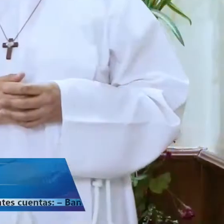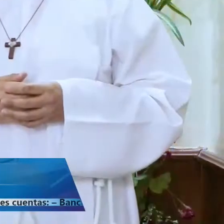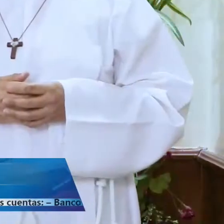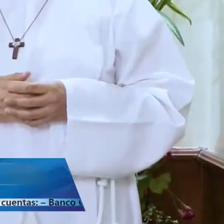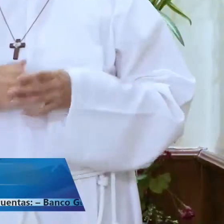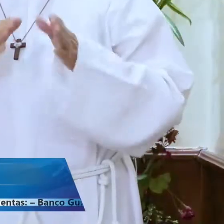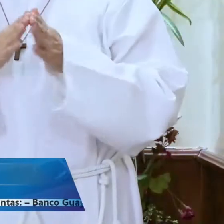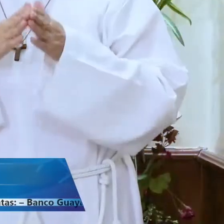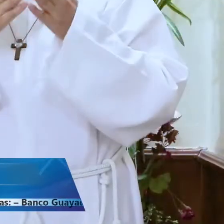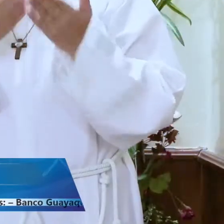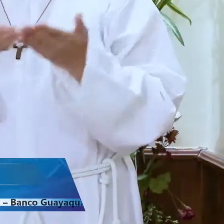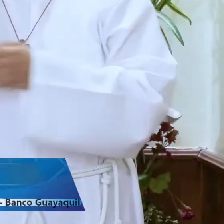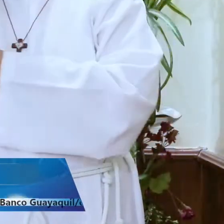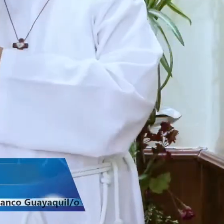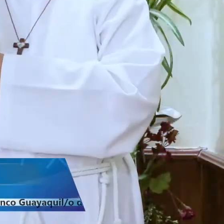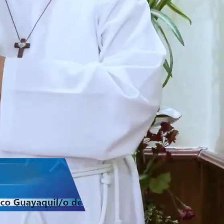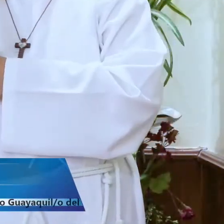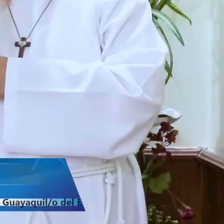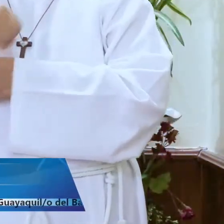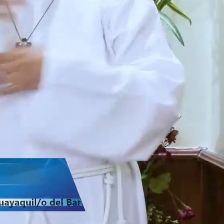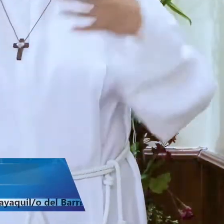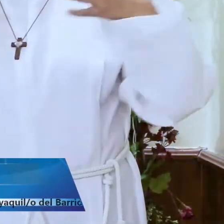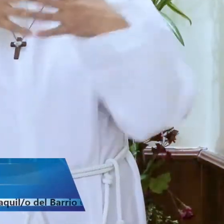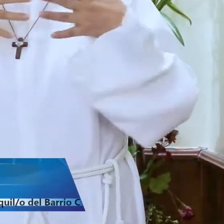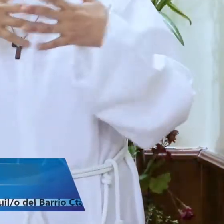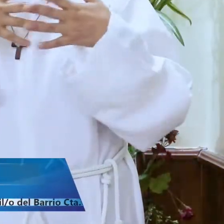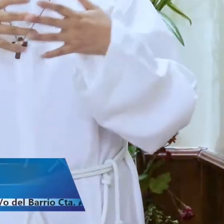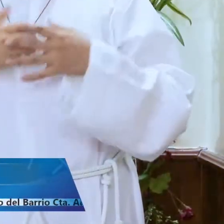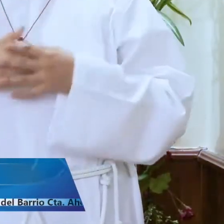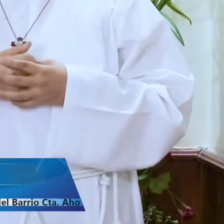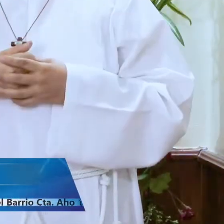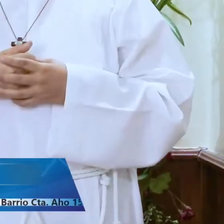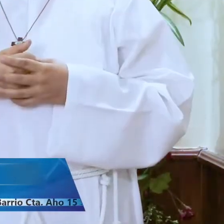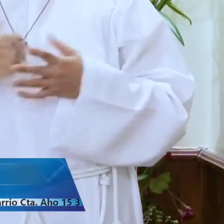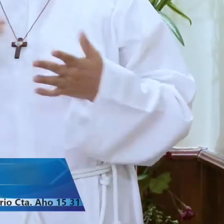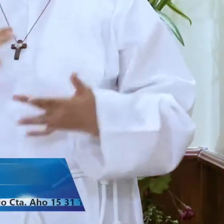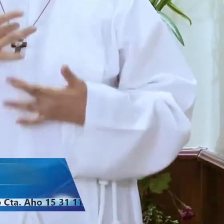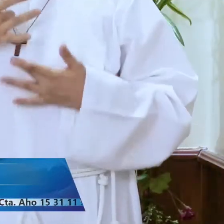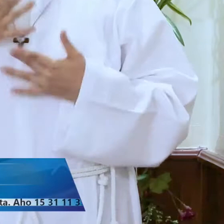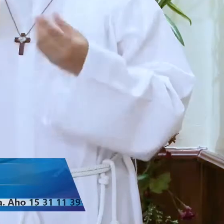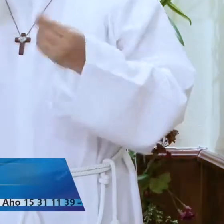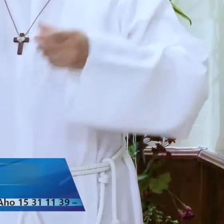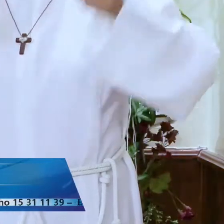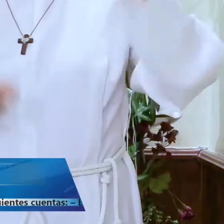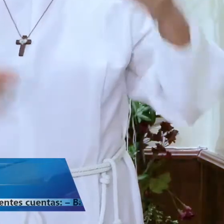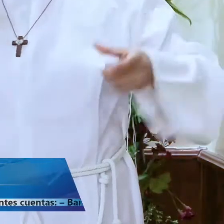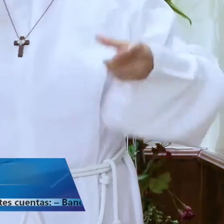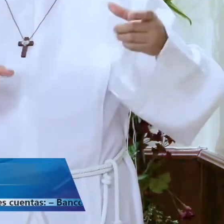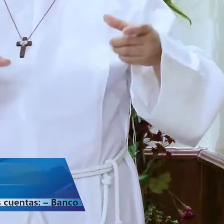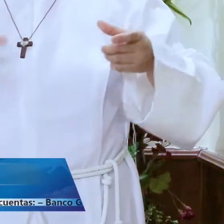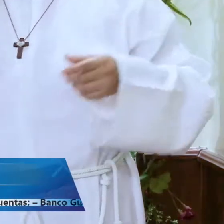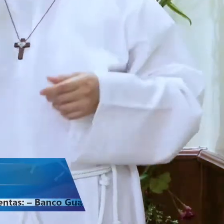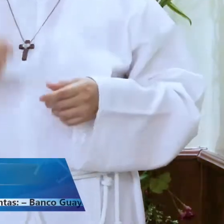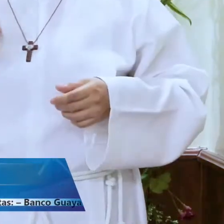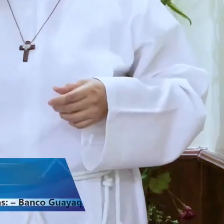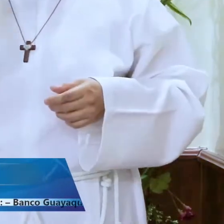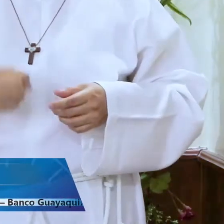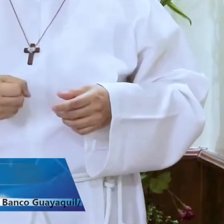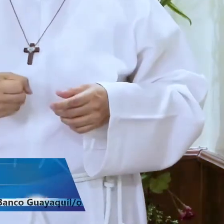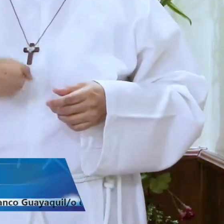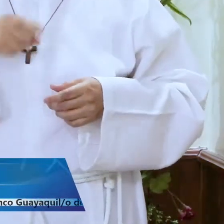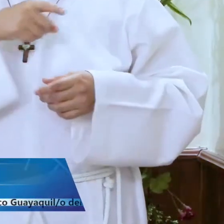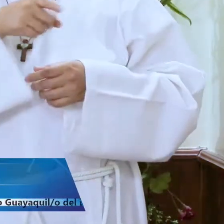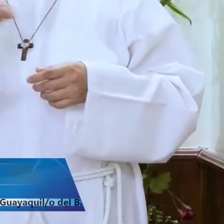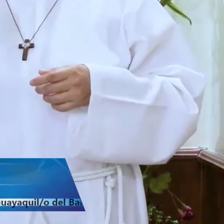del libro del profeta jeremías hay de los pastores que dispersan y